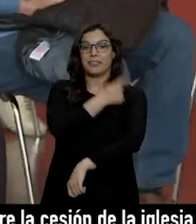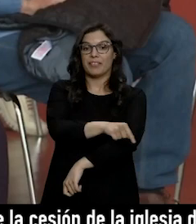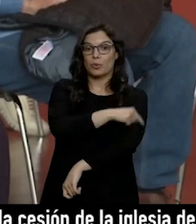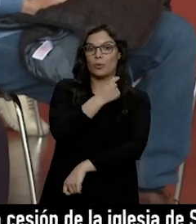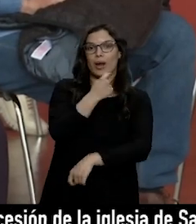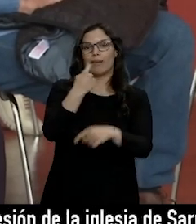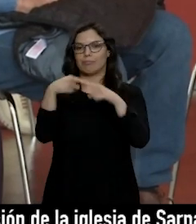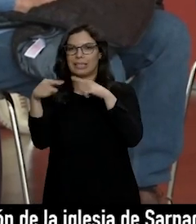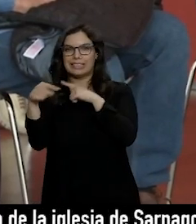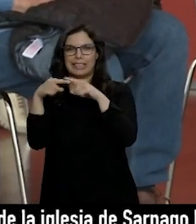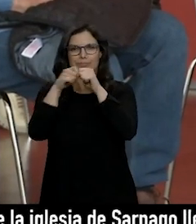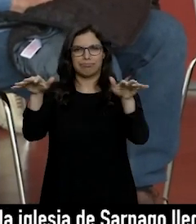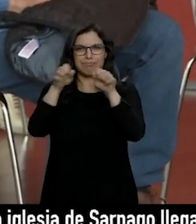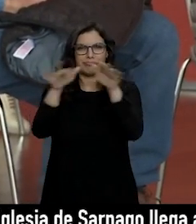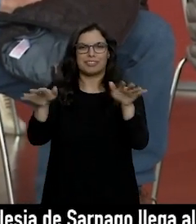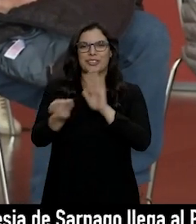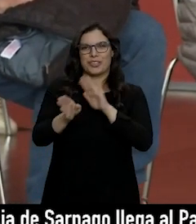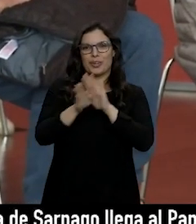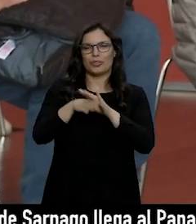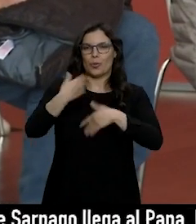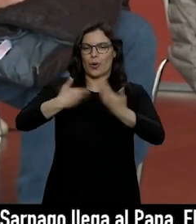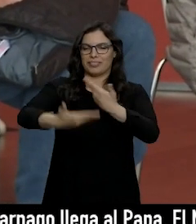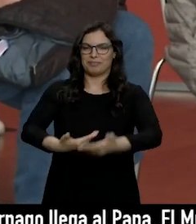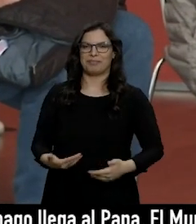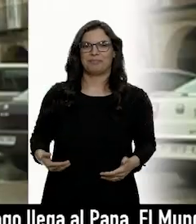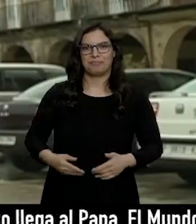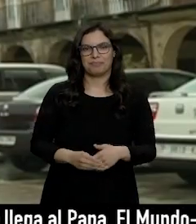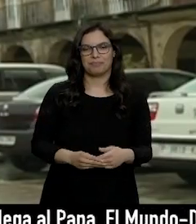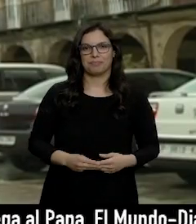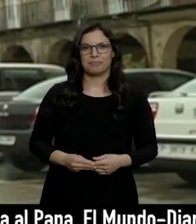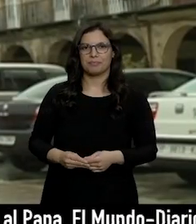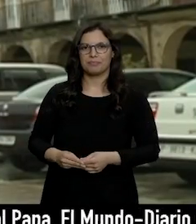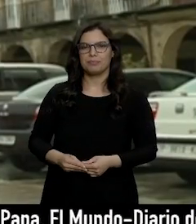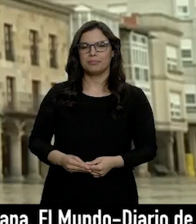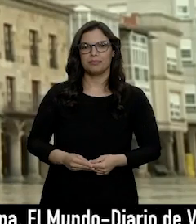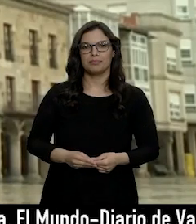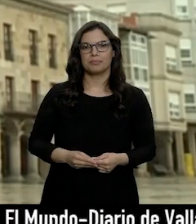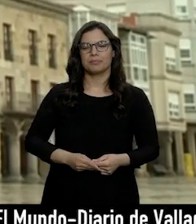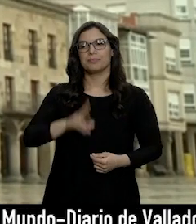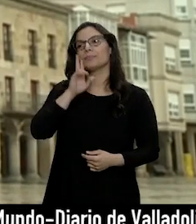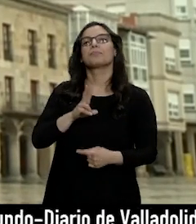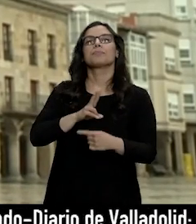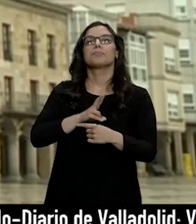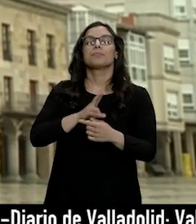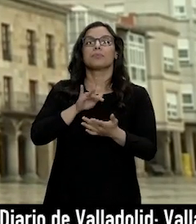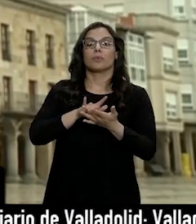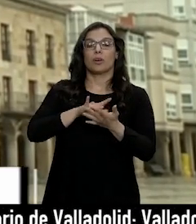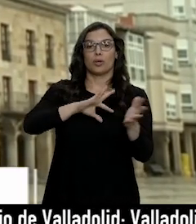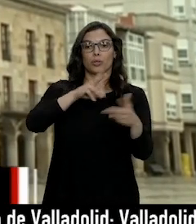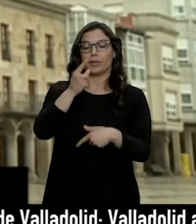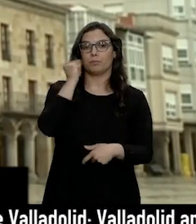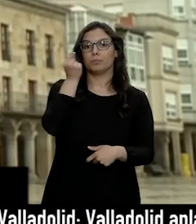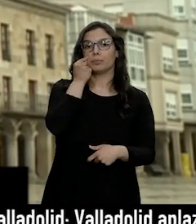mensajes masivos continúan a buen ritmo. Y esta es una última hora. Se